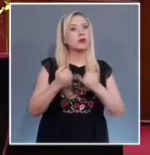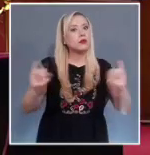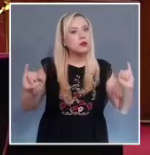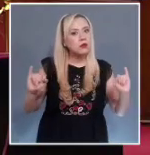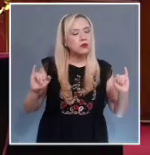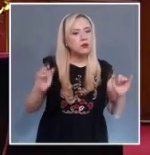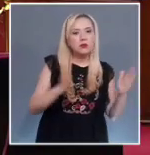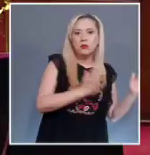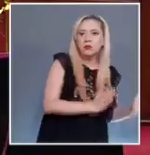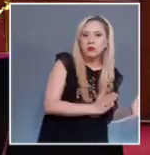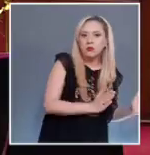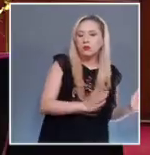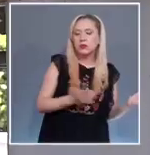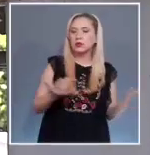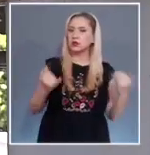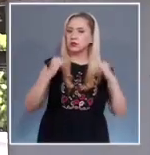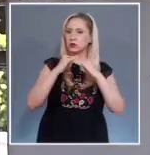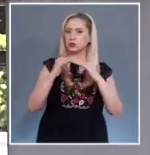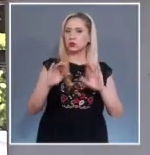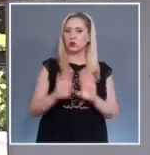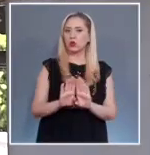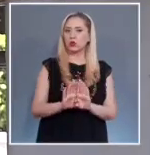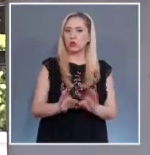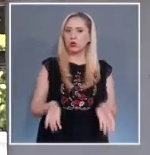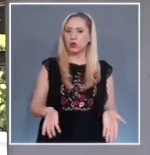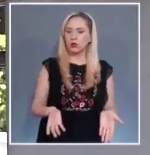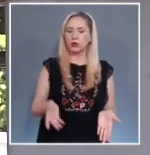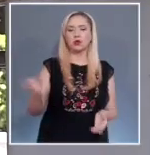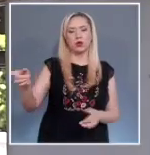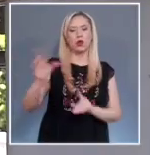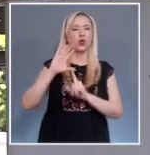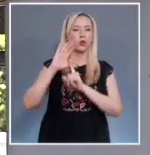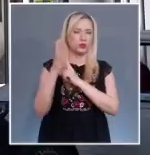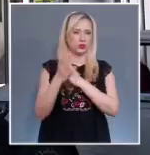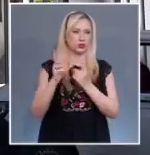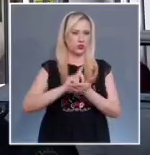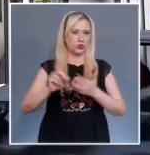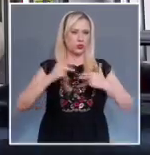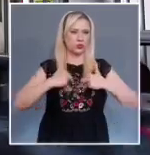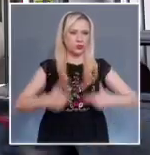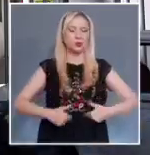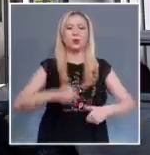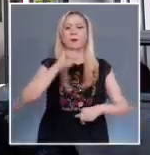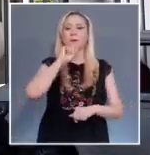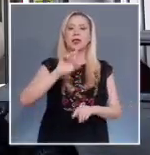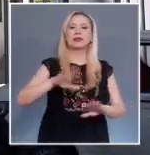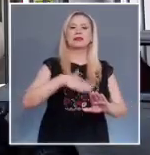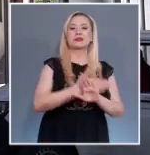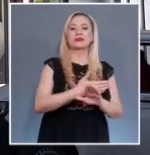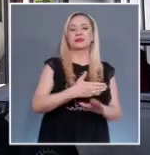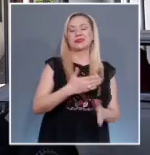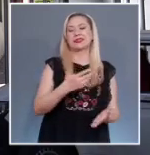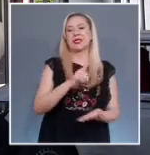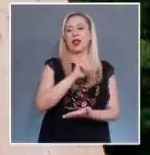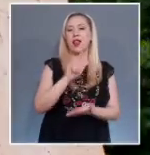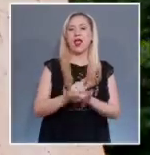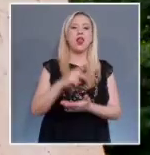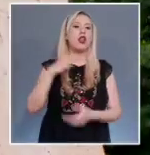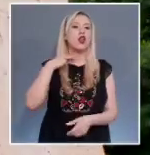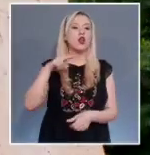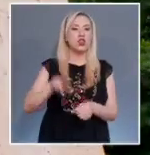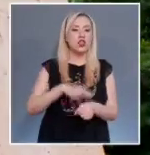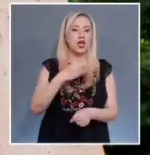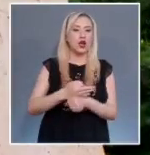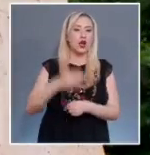de inconstitucionalidad promovida por la Comisión Nacional de los Derechos Humanos contra un artículo de la Ley del Notariado del Estado de Yucatán. La